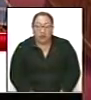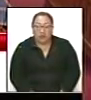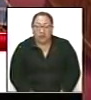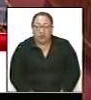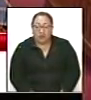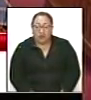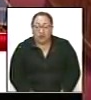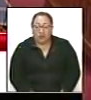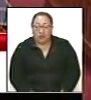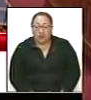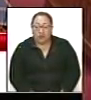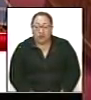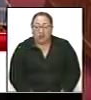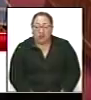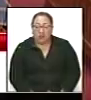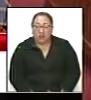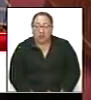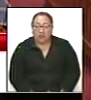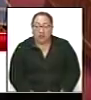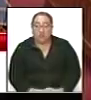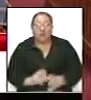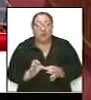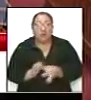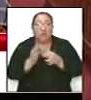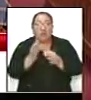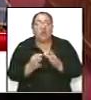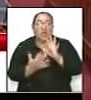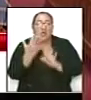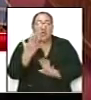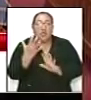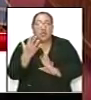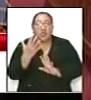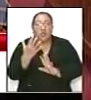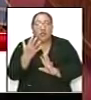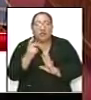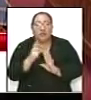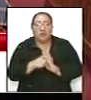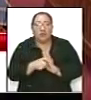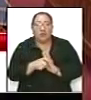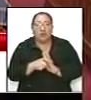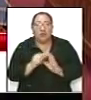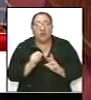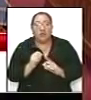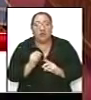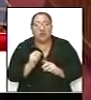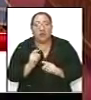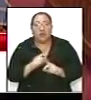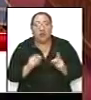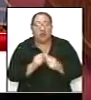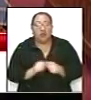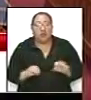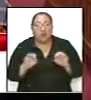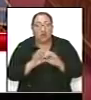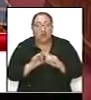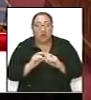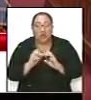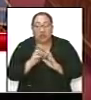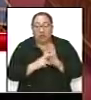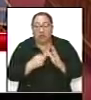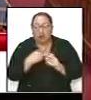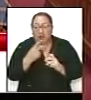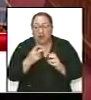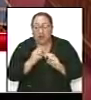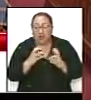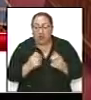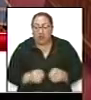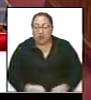Villa, hay una tolerancia de 15 minutos conforme al reglamento, pero dada la importancia de los temas que se van a ver el día